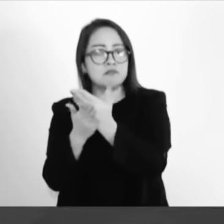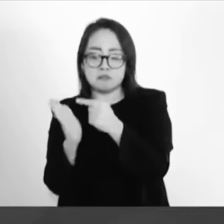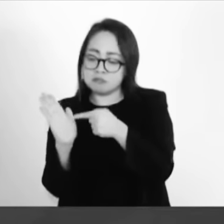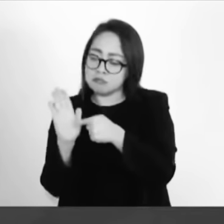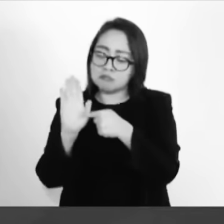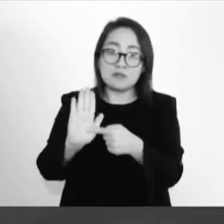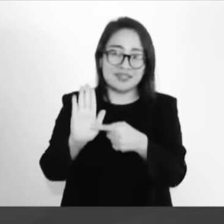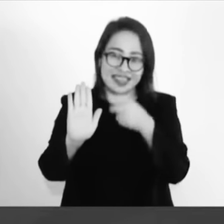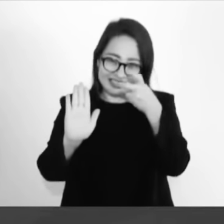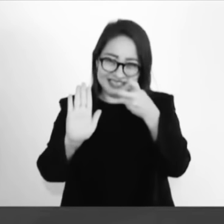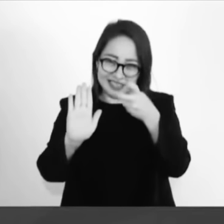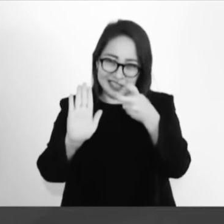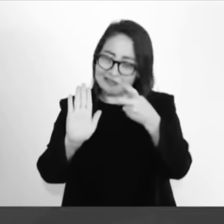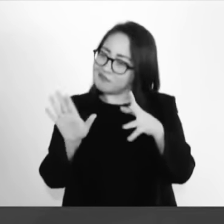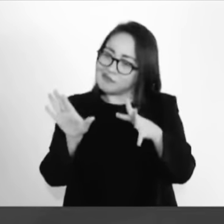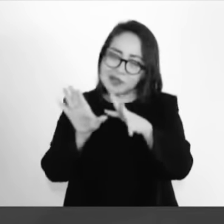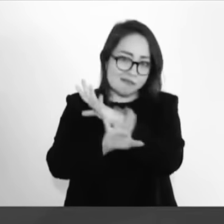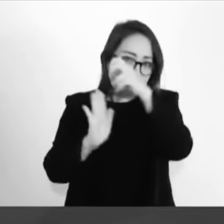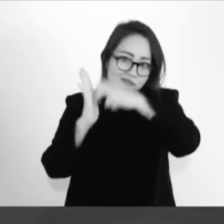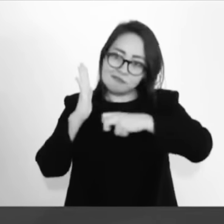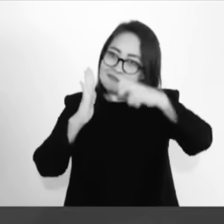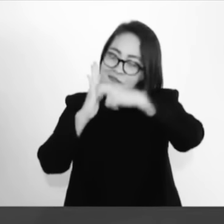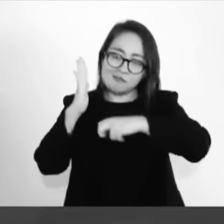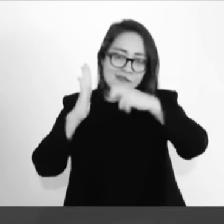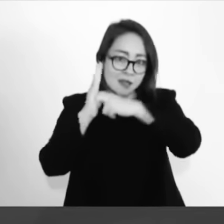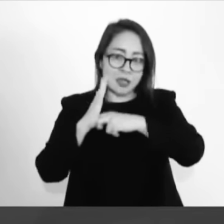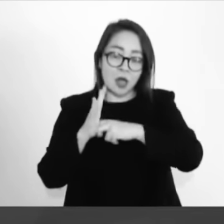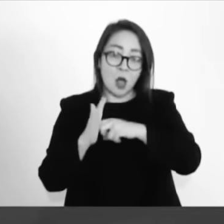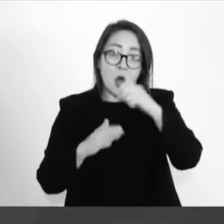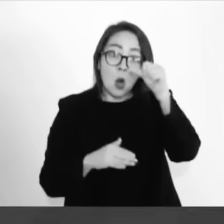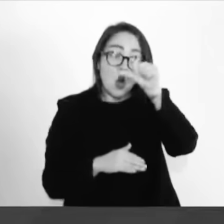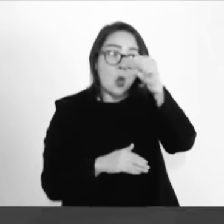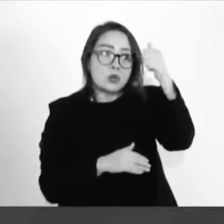legislación antiobrerista, esa